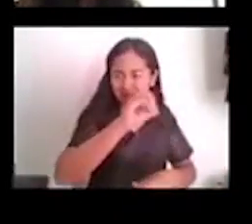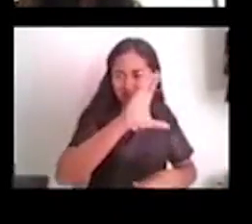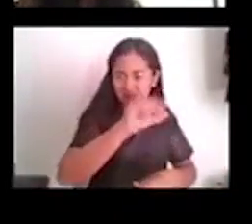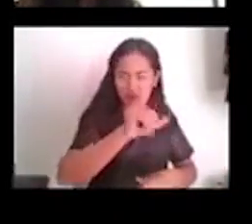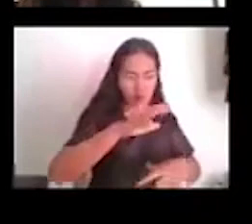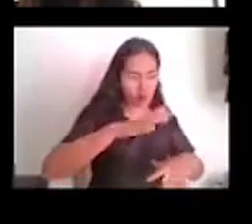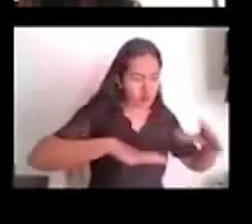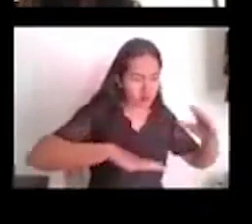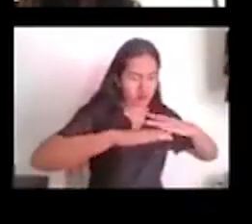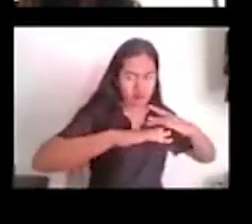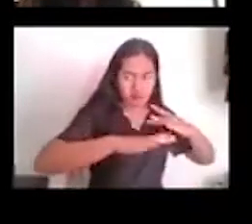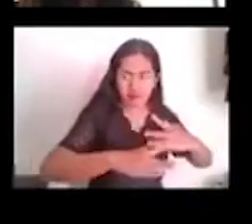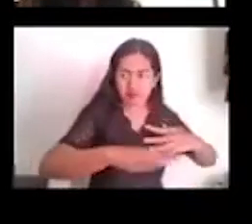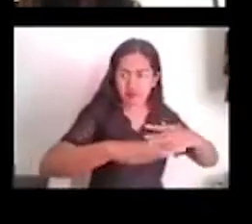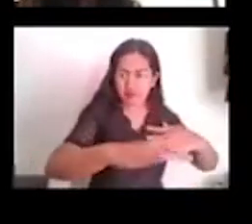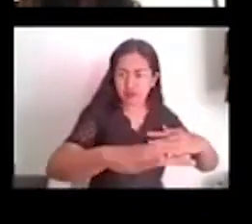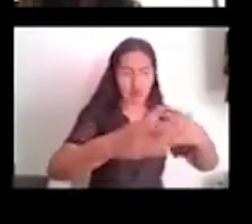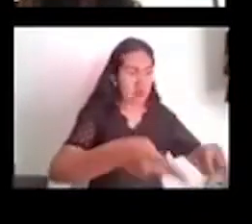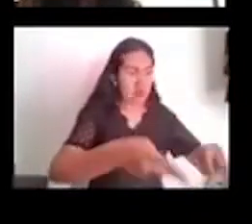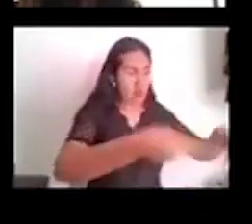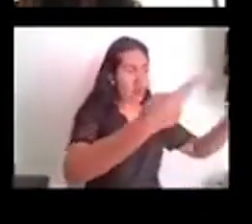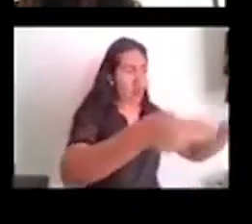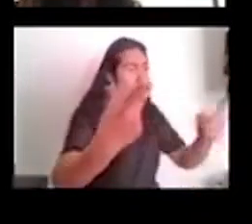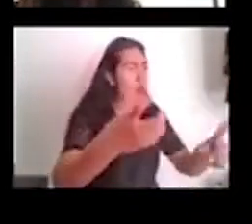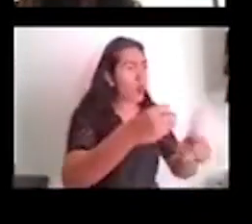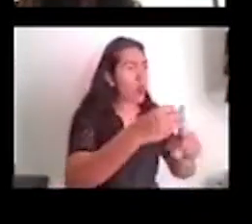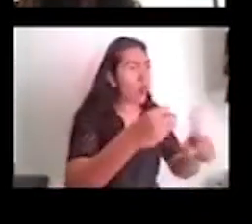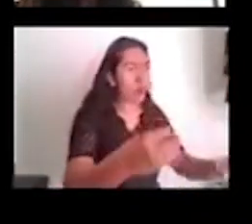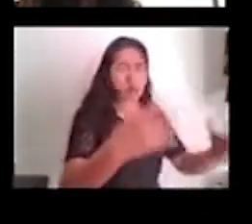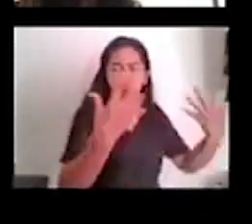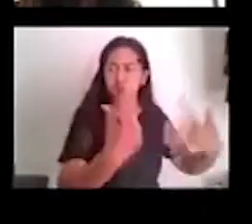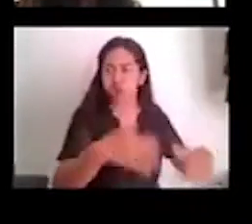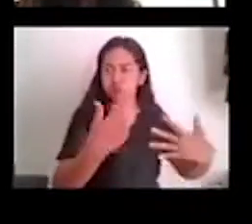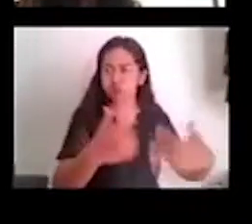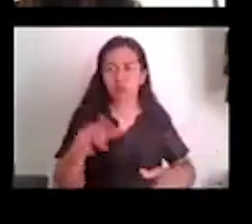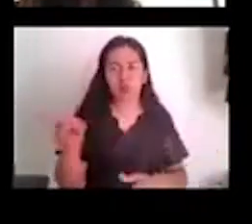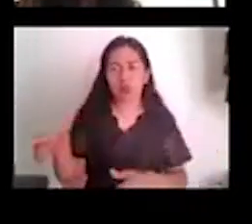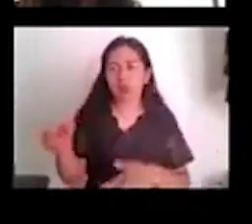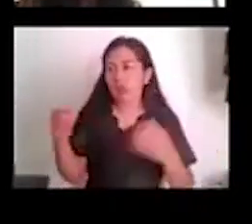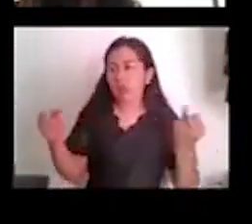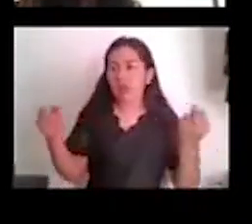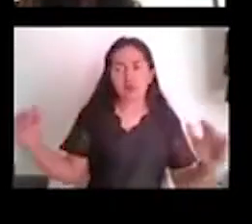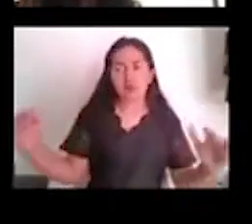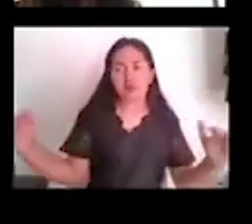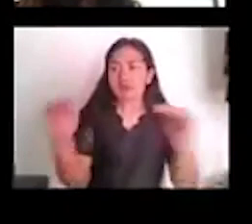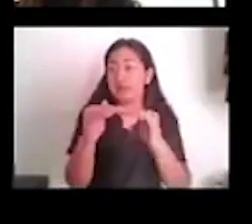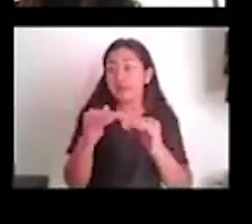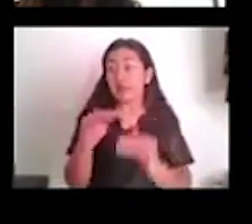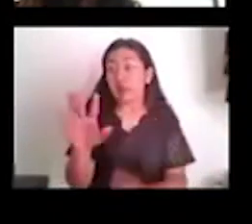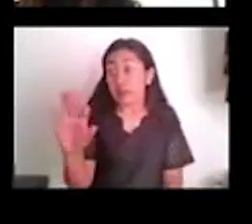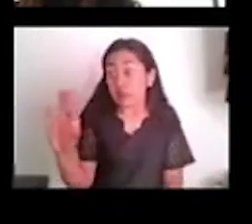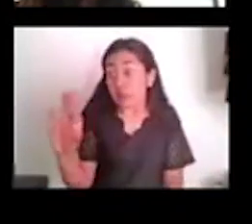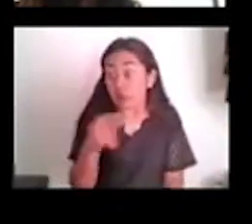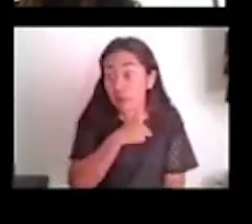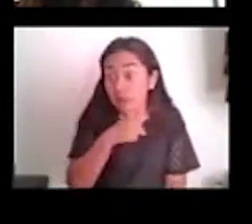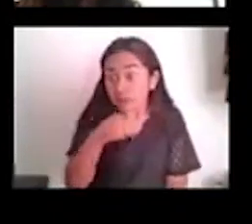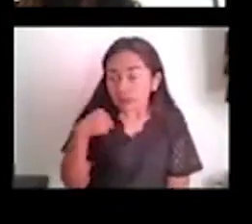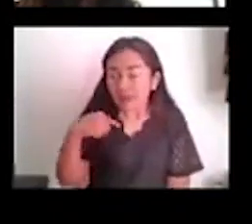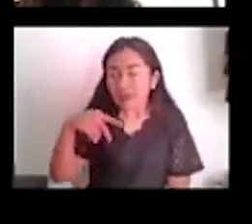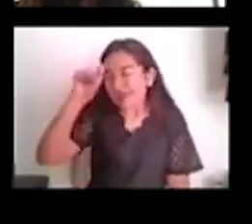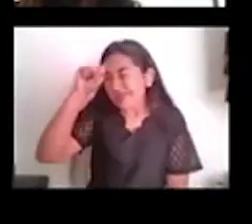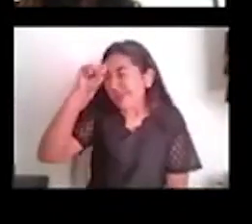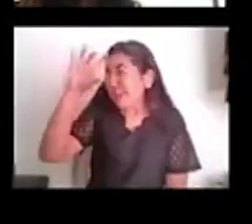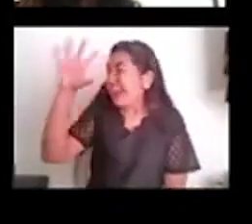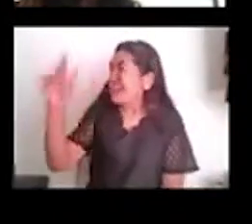turco, con el área del Bósforo. Entonces, la realidad es que creo que ninguno de nosotros tenemos en nuestro imaginario